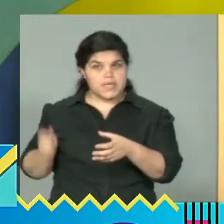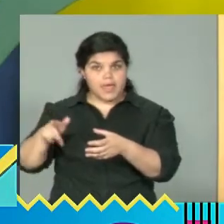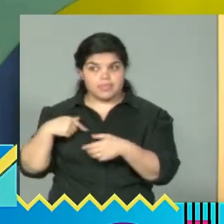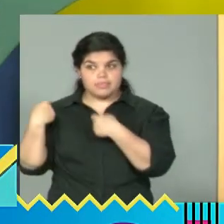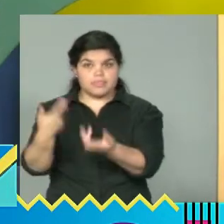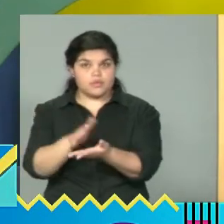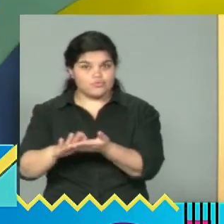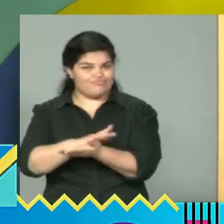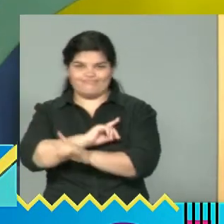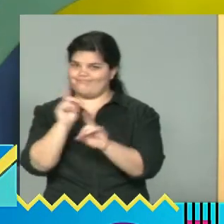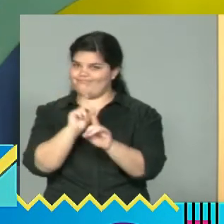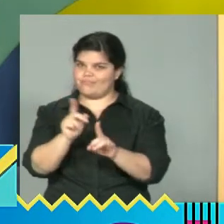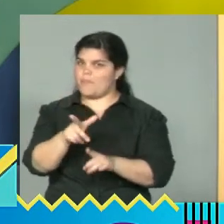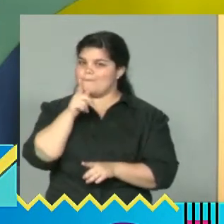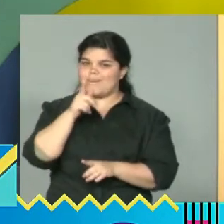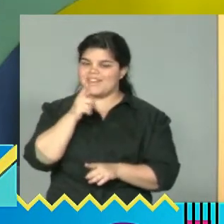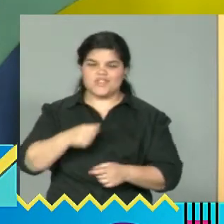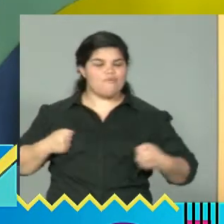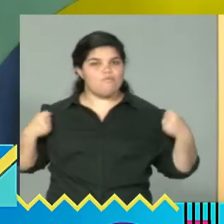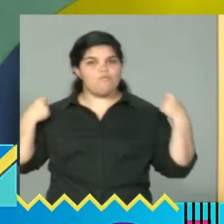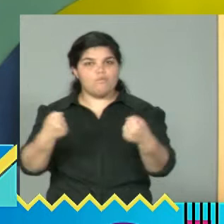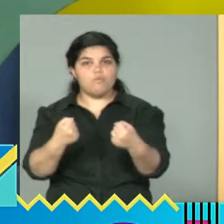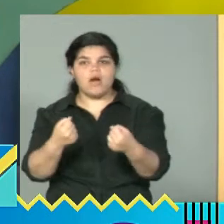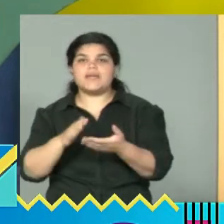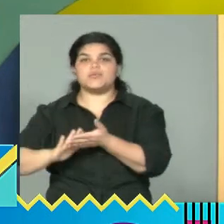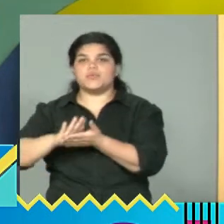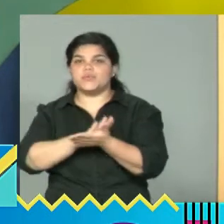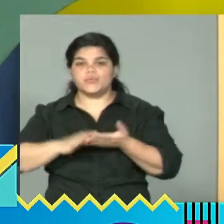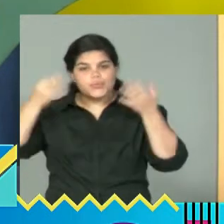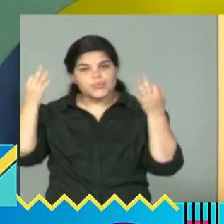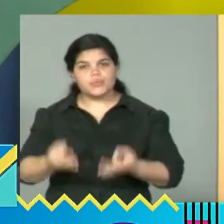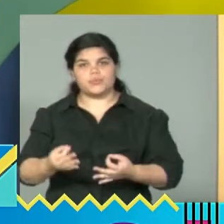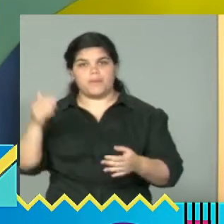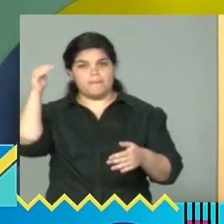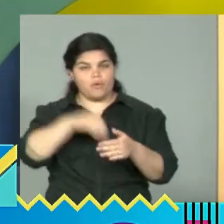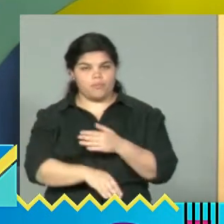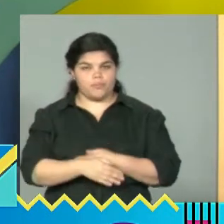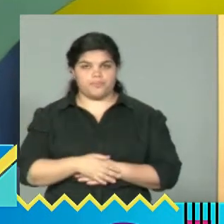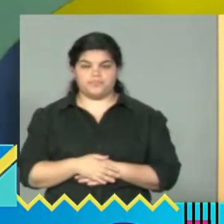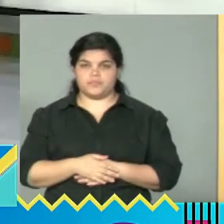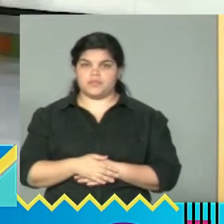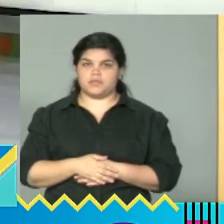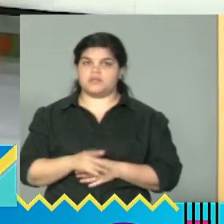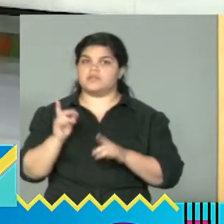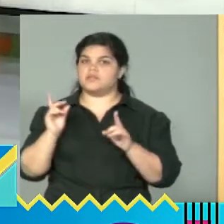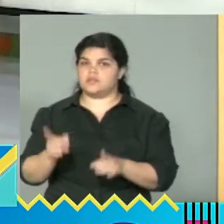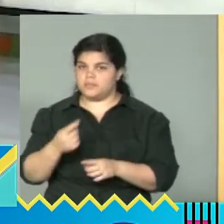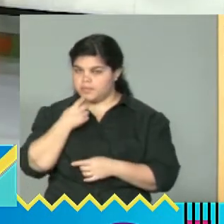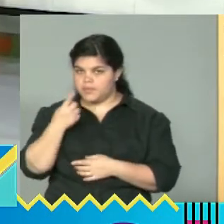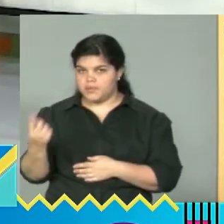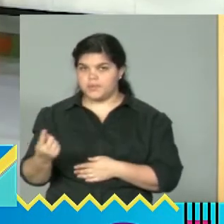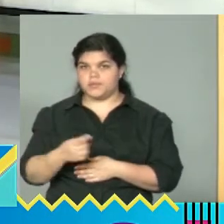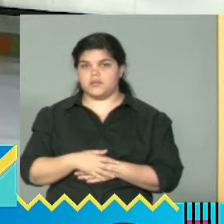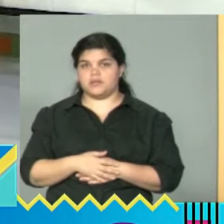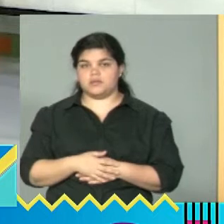proceso político mucho más fuerte que resuelva, digamos, esta situación. Bien, quería ir con Daniel, con esto que decías,